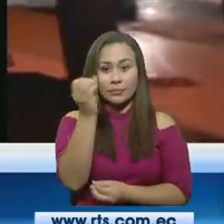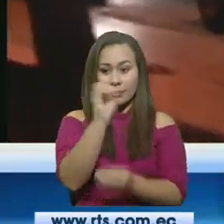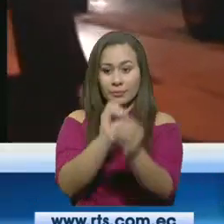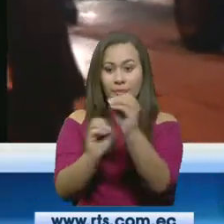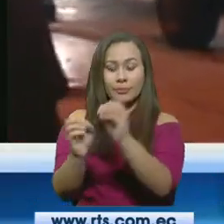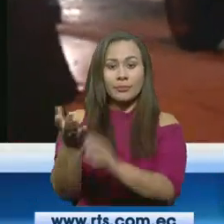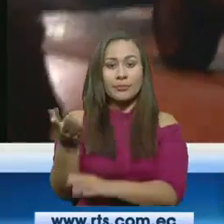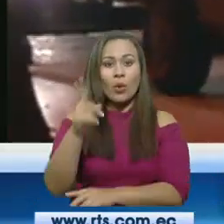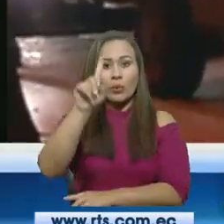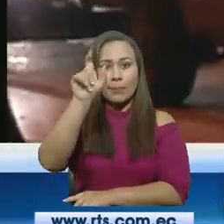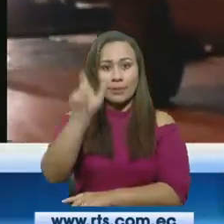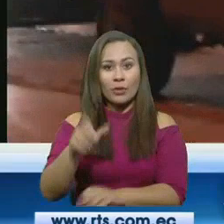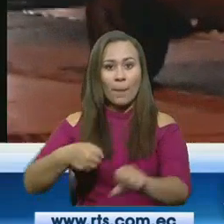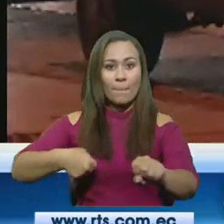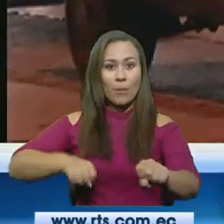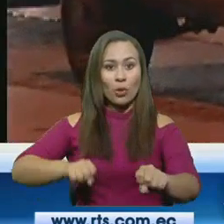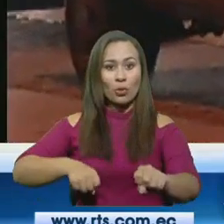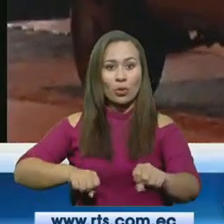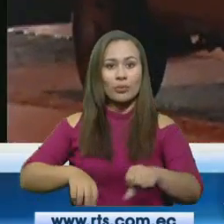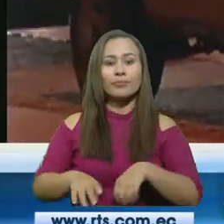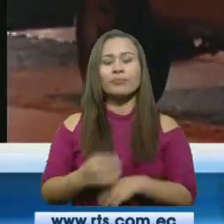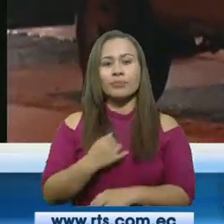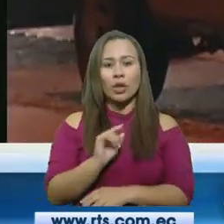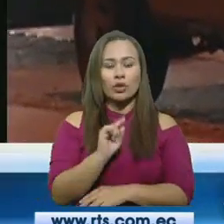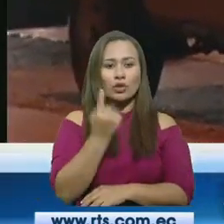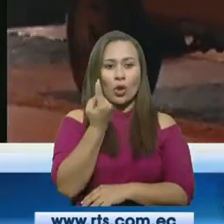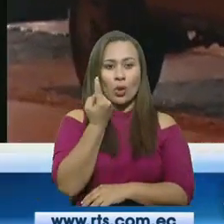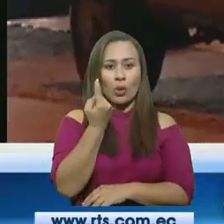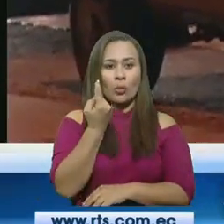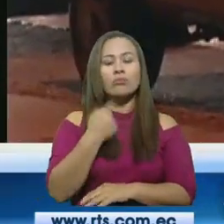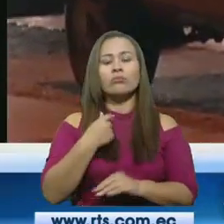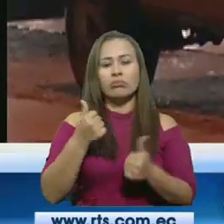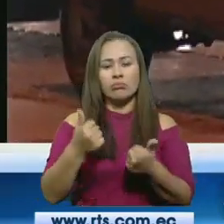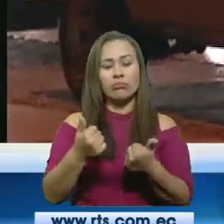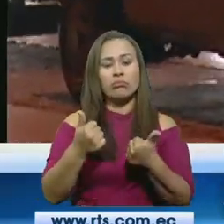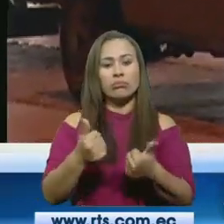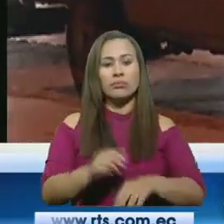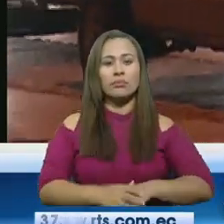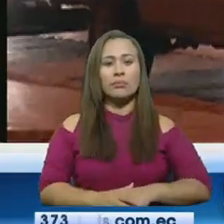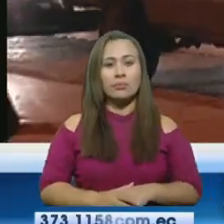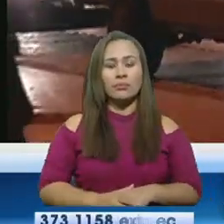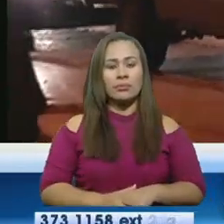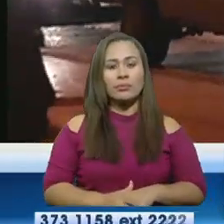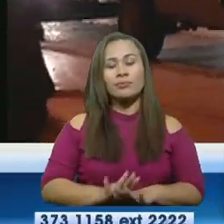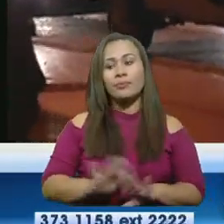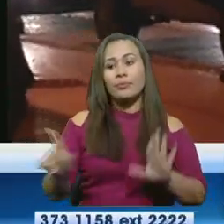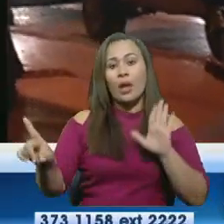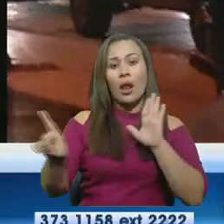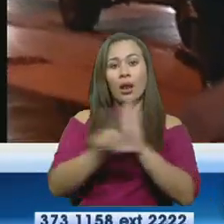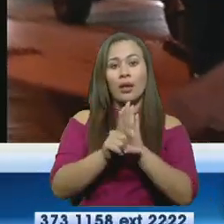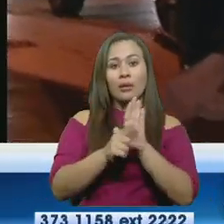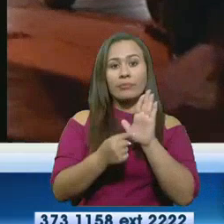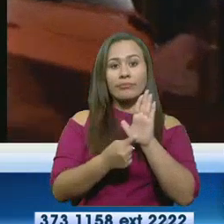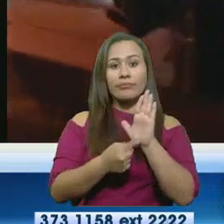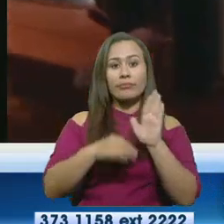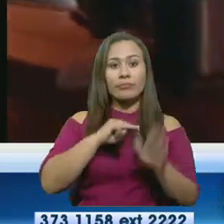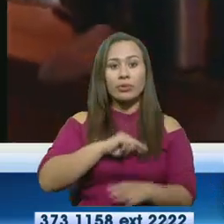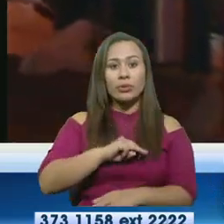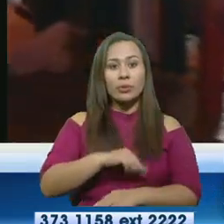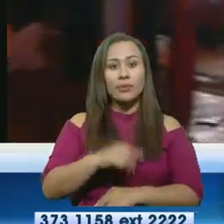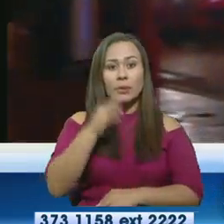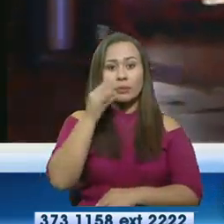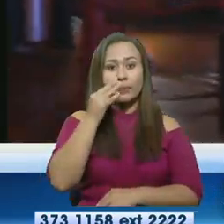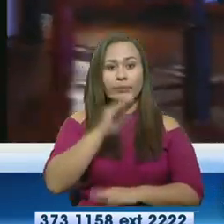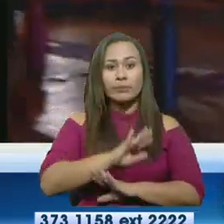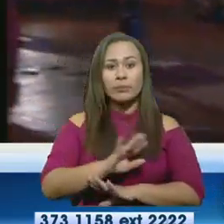ahí hay un motociclista, el cual está solo, lógicamente. Y bueno, pues no, esa es la ordenanza que se está cumpliendo. Está rigiendo desde